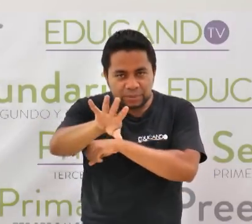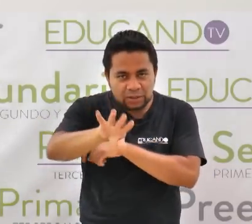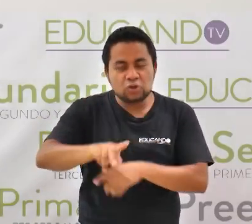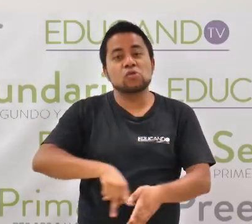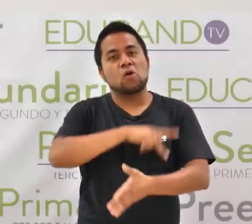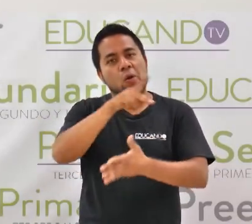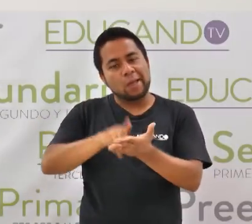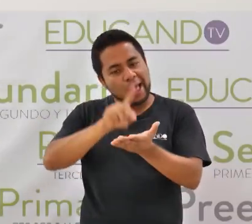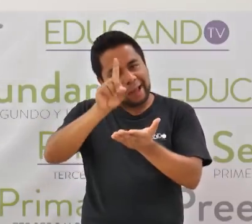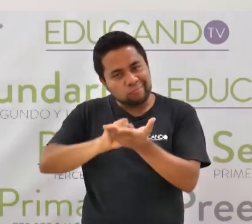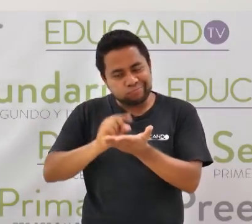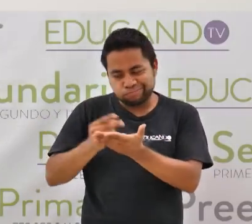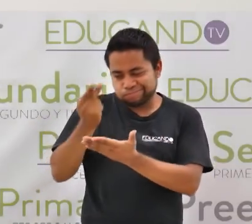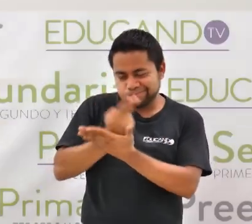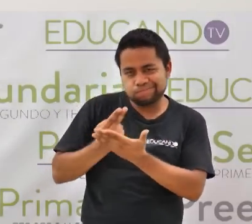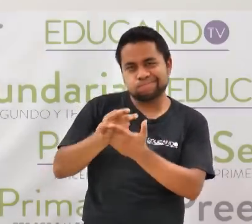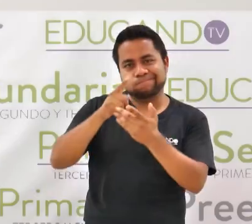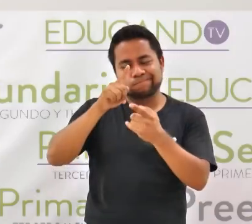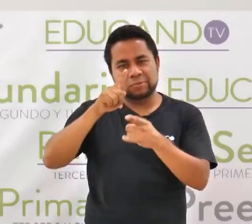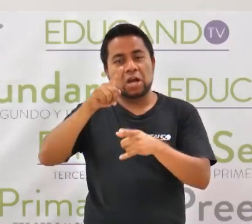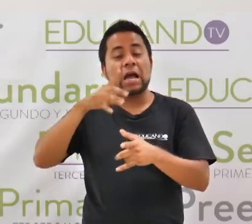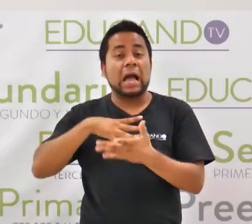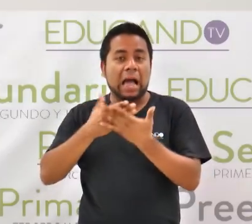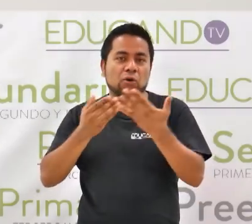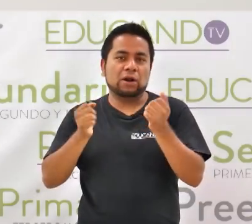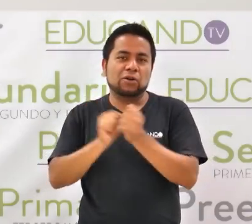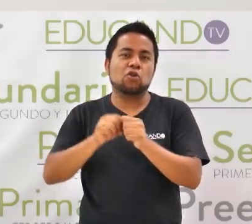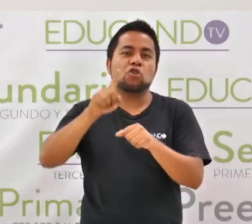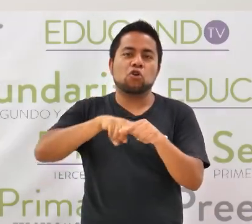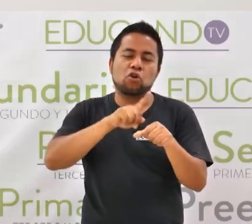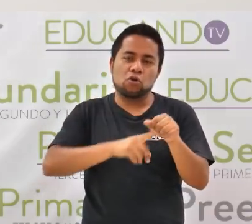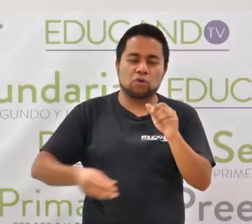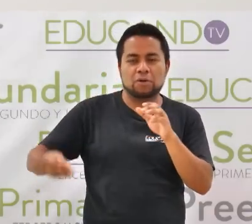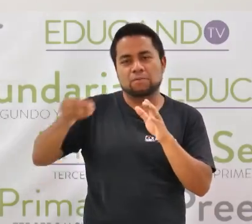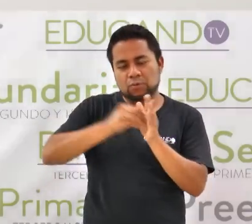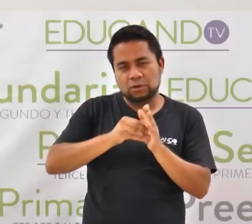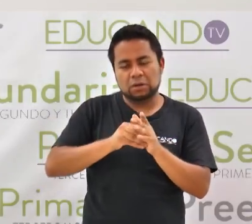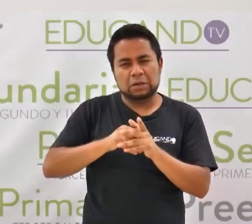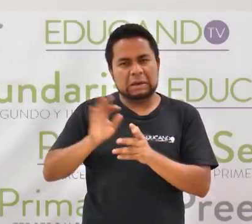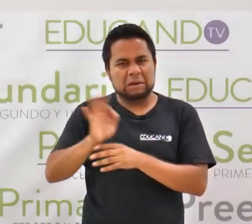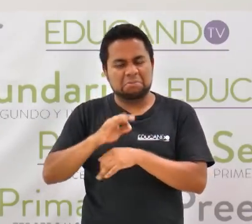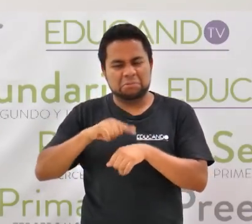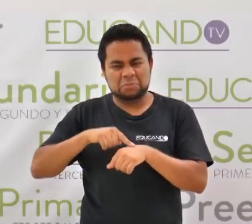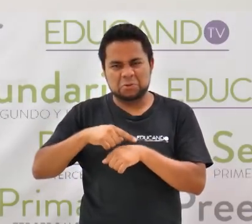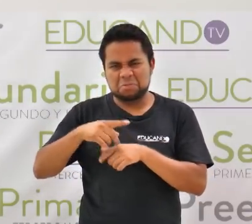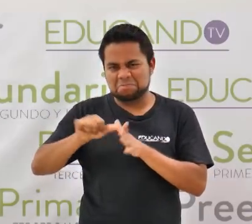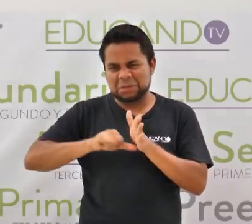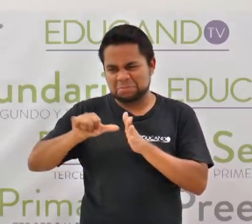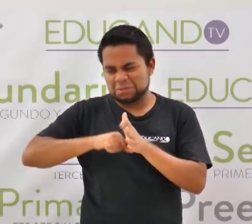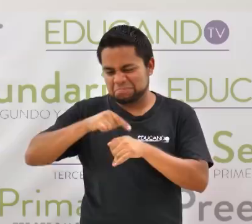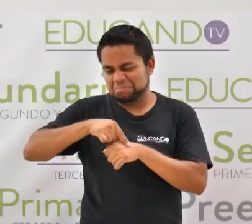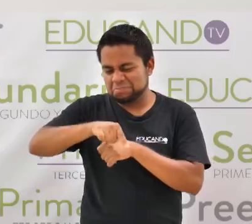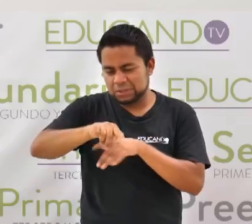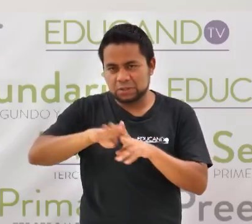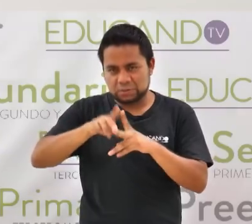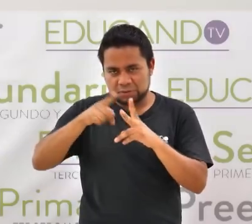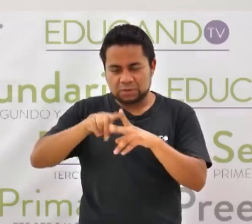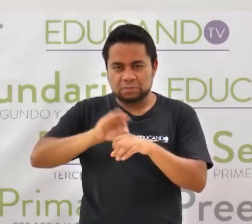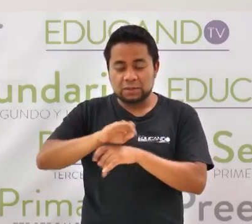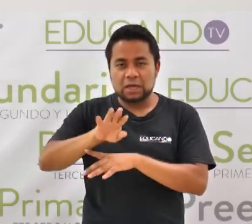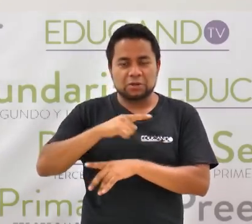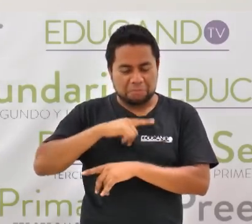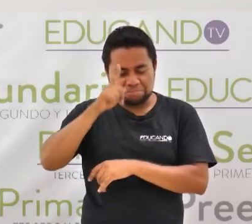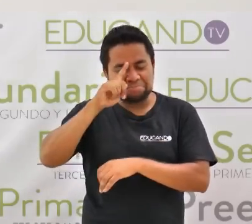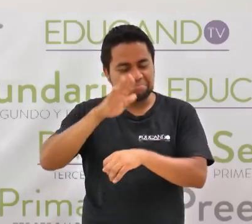va a volver a editar, la van a hacer en color, está por salir en unos cuantos meses. Se